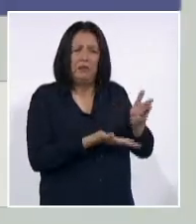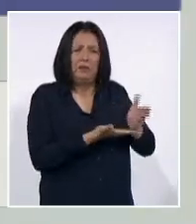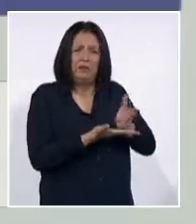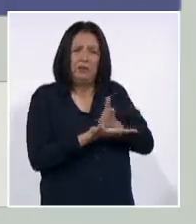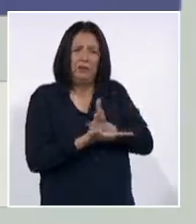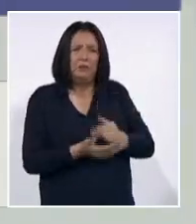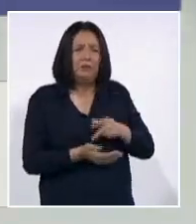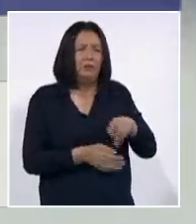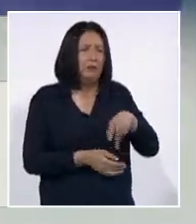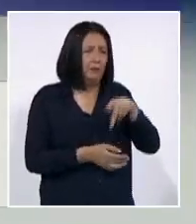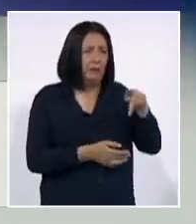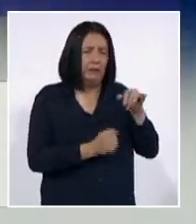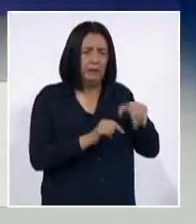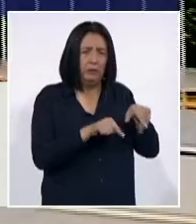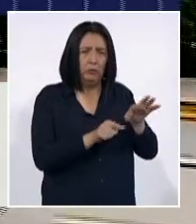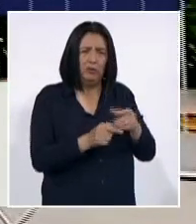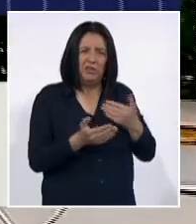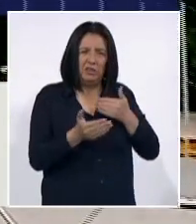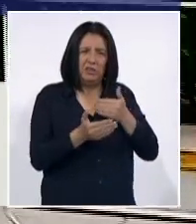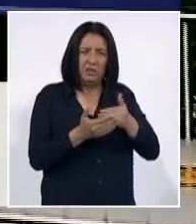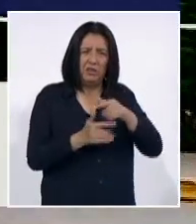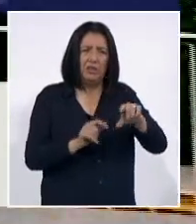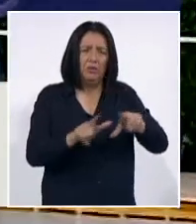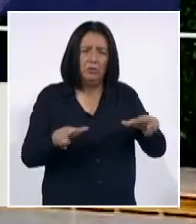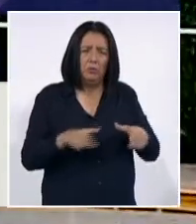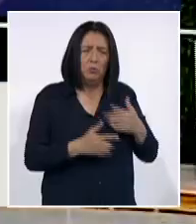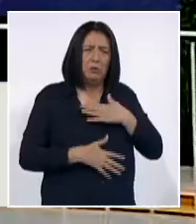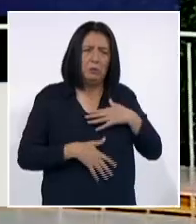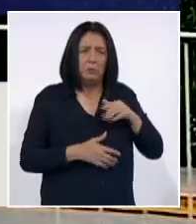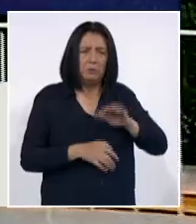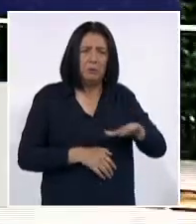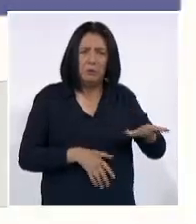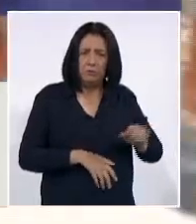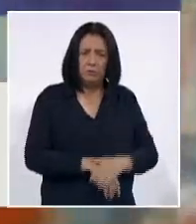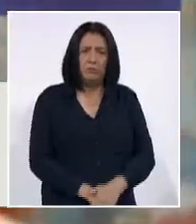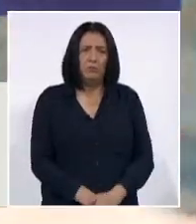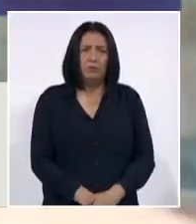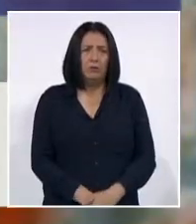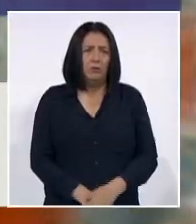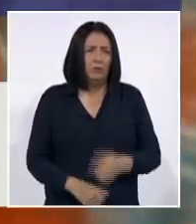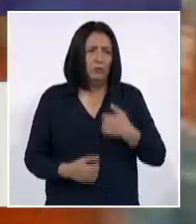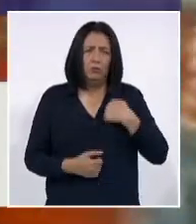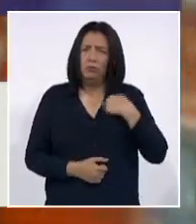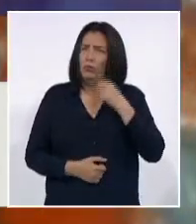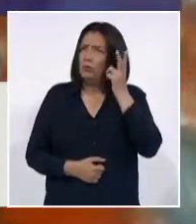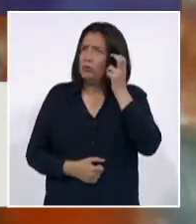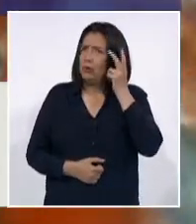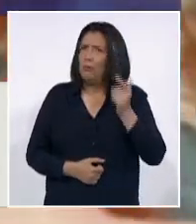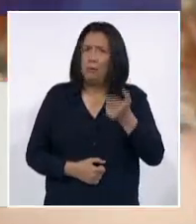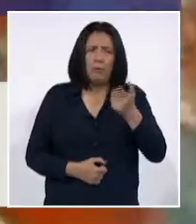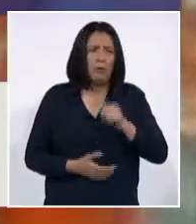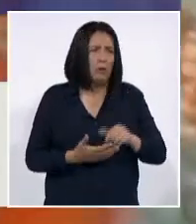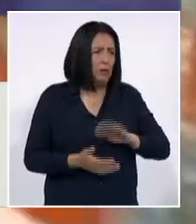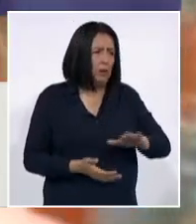de Plaza Norte, muy cerca incluso de una zona de entretenimiento para niños. De verdad, o sea, escuchamos los disparos y como era un